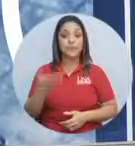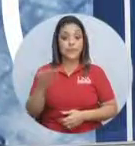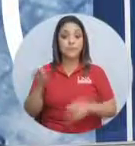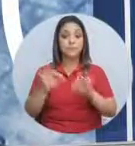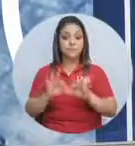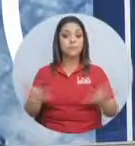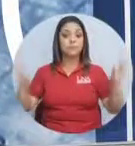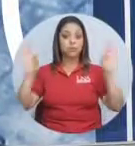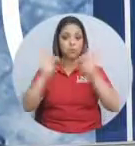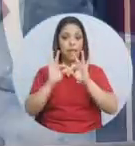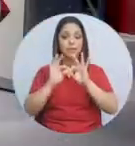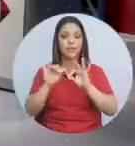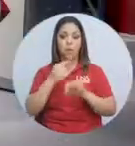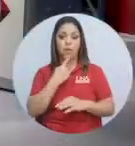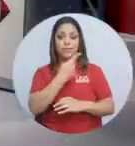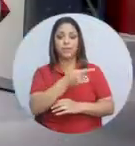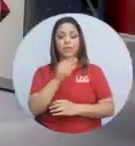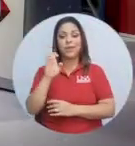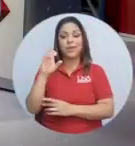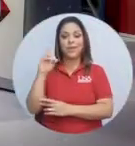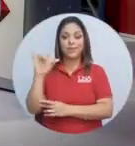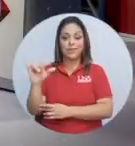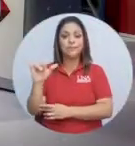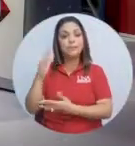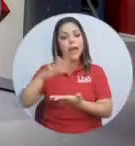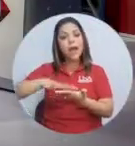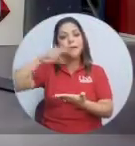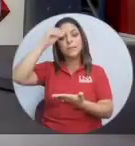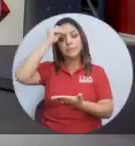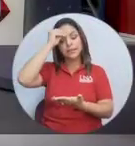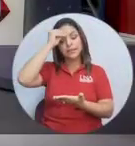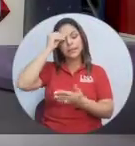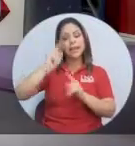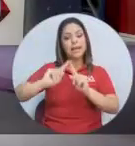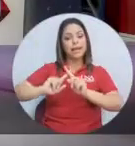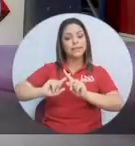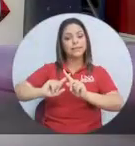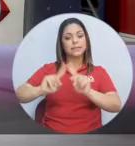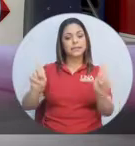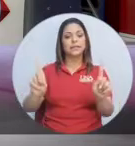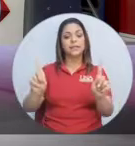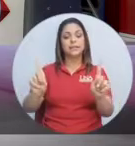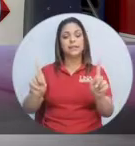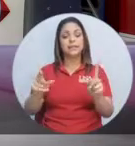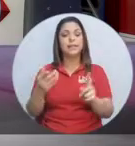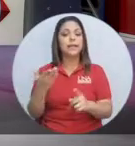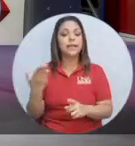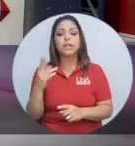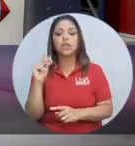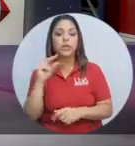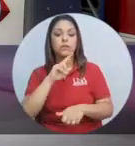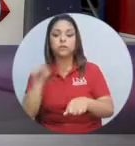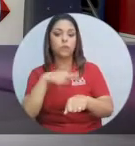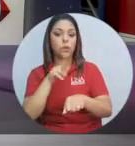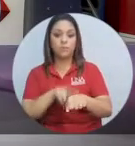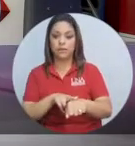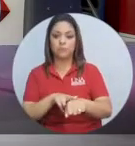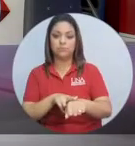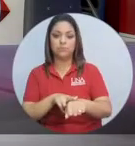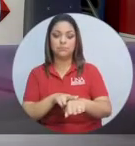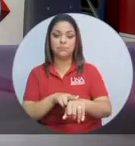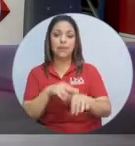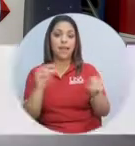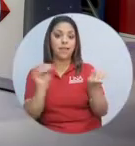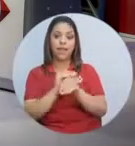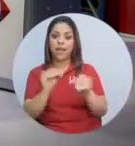Qué importante, como decía don Eddie, aprender a distinguirlo. O sea, no es normal. Nada de esto que don